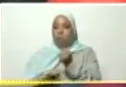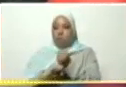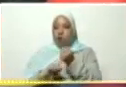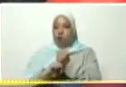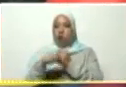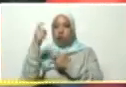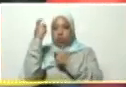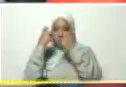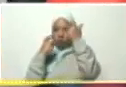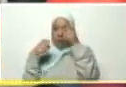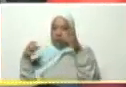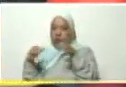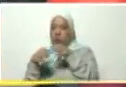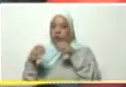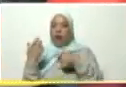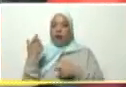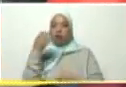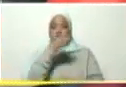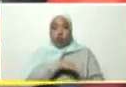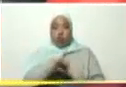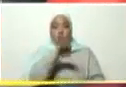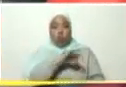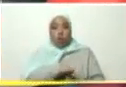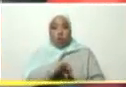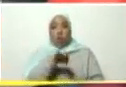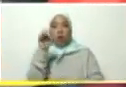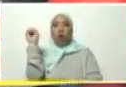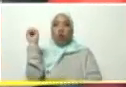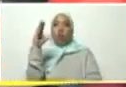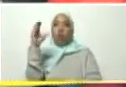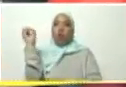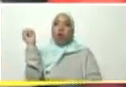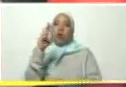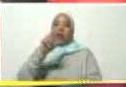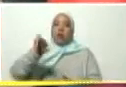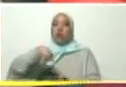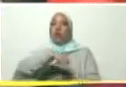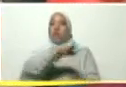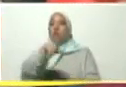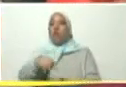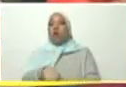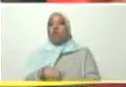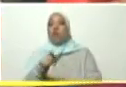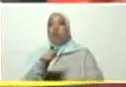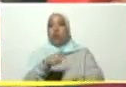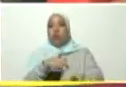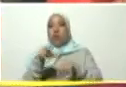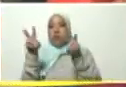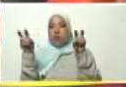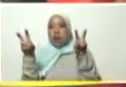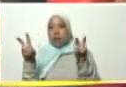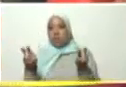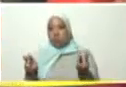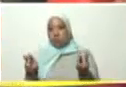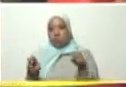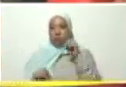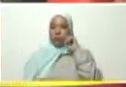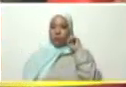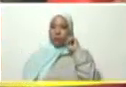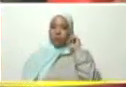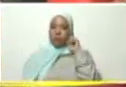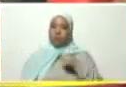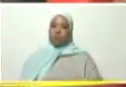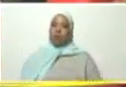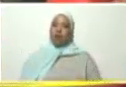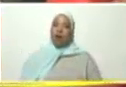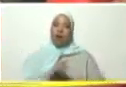y a la gran fuerzas sociales del Congreso de la nueva época del Congreso bolivariano de los pueblos las fuerzas